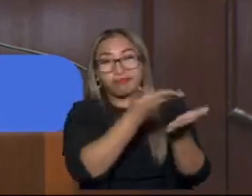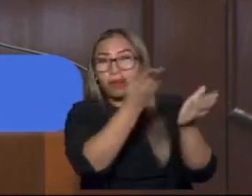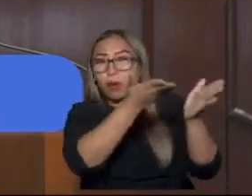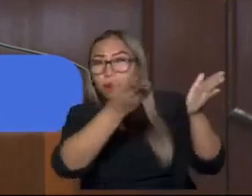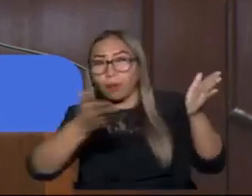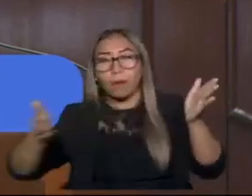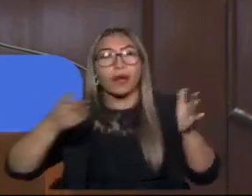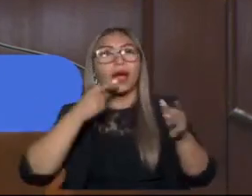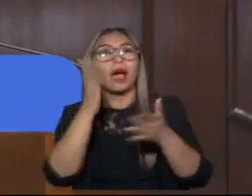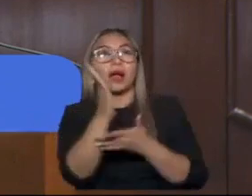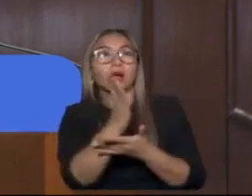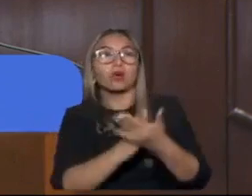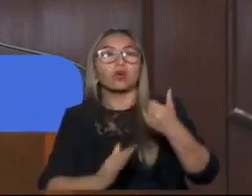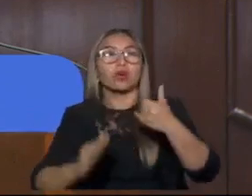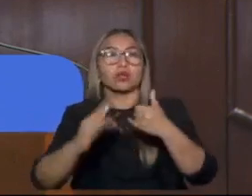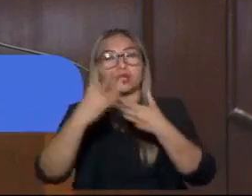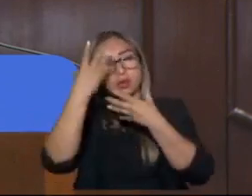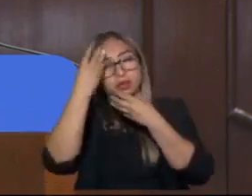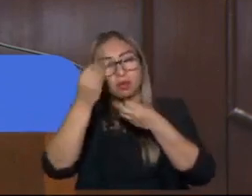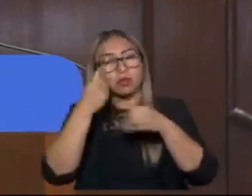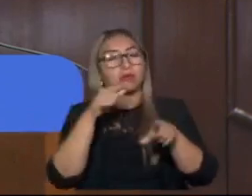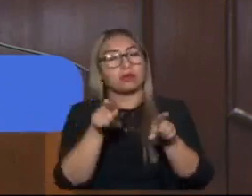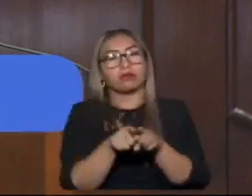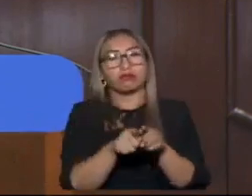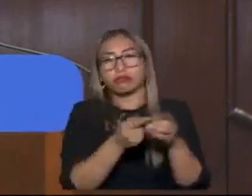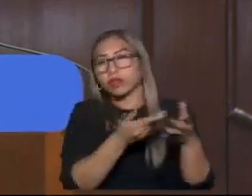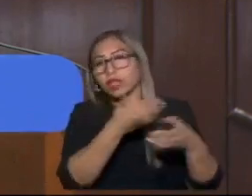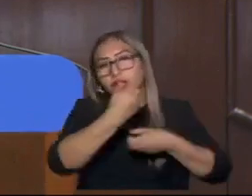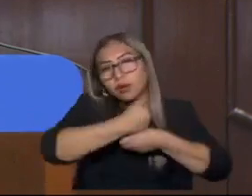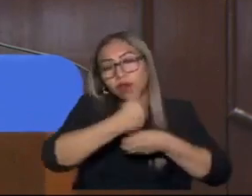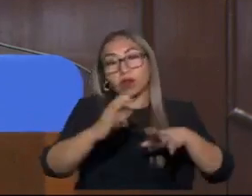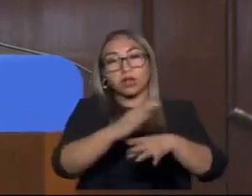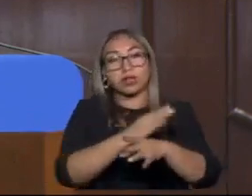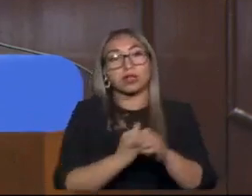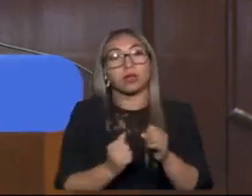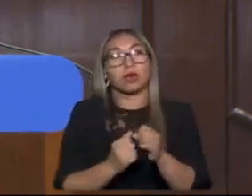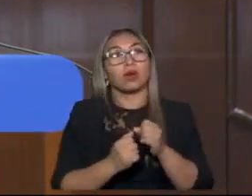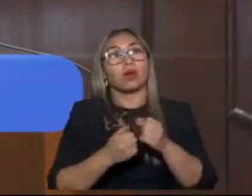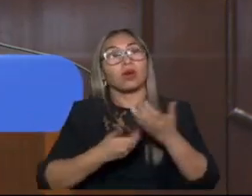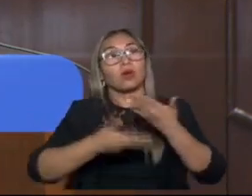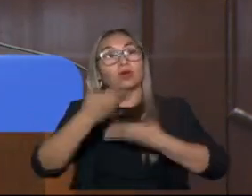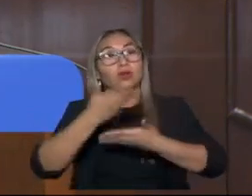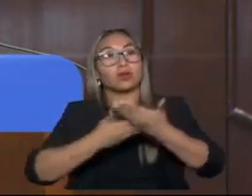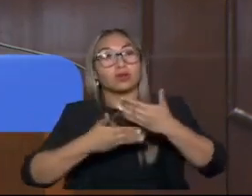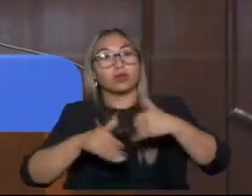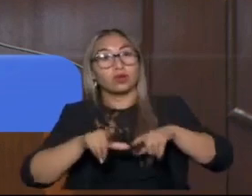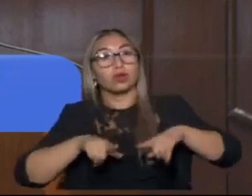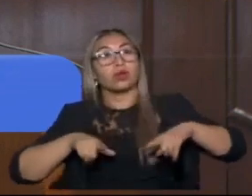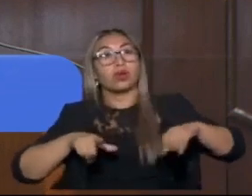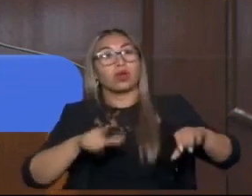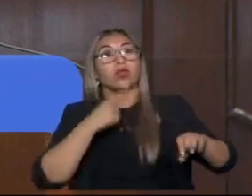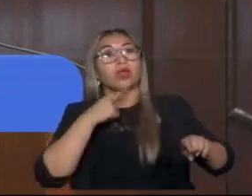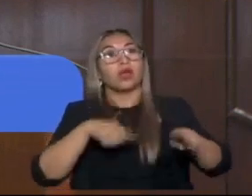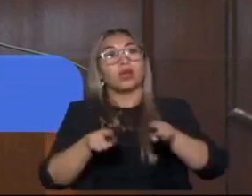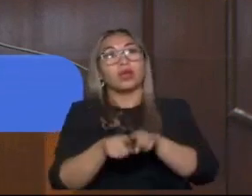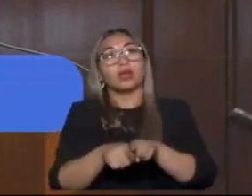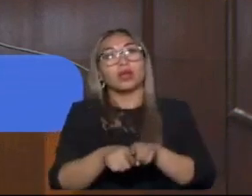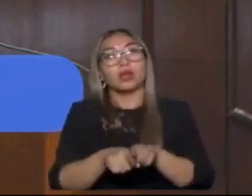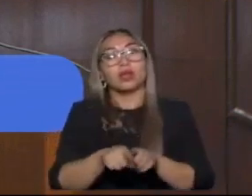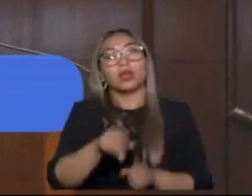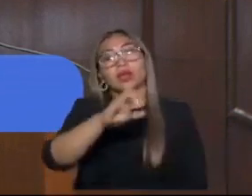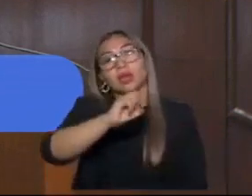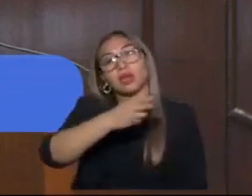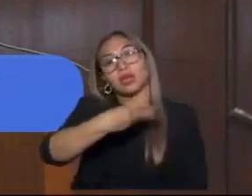obras, quiero mencionar la siguiente. Construcción del gimnasio Centro de Combate Sion